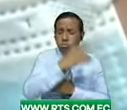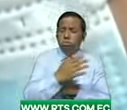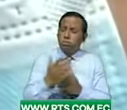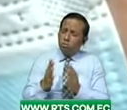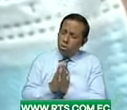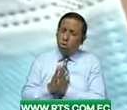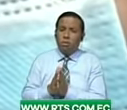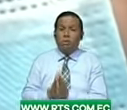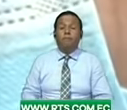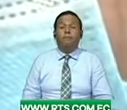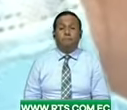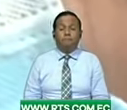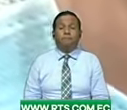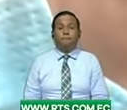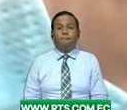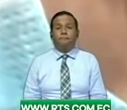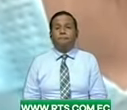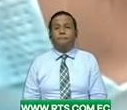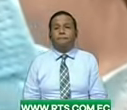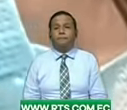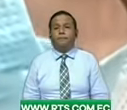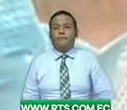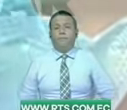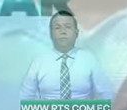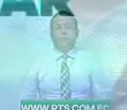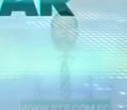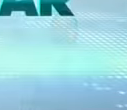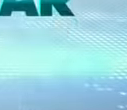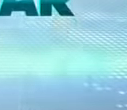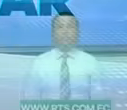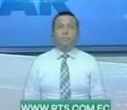Polonia. Informó Héctor Romero.